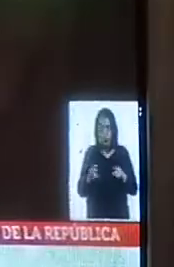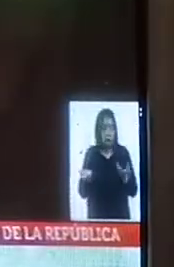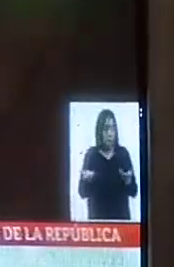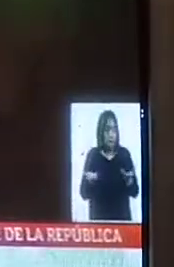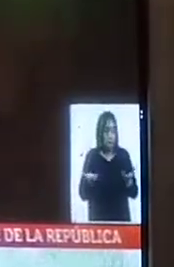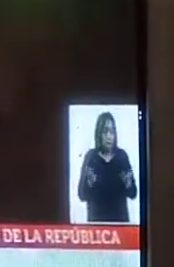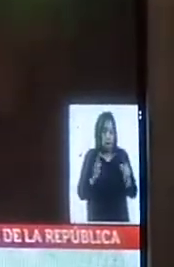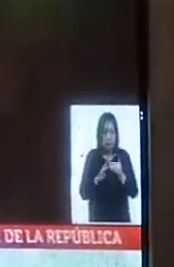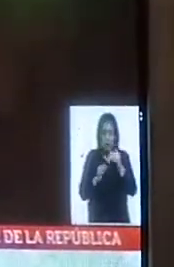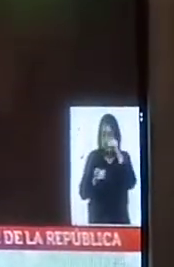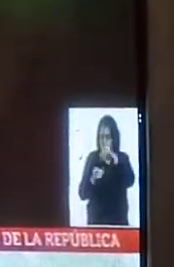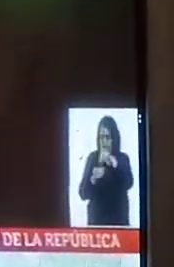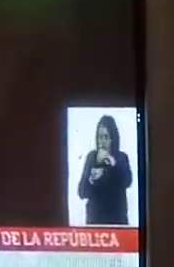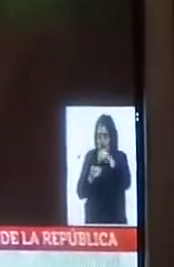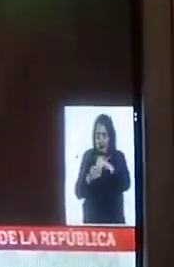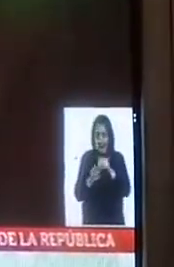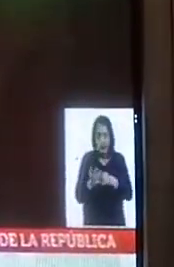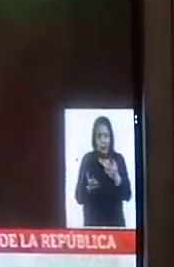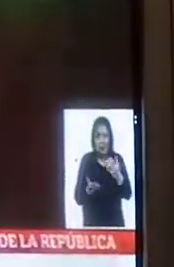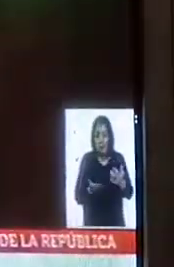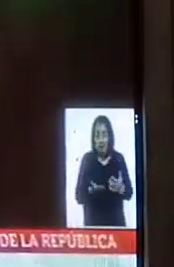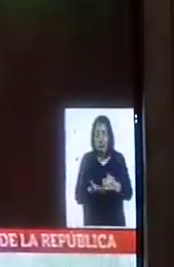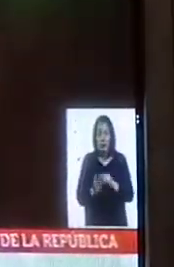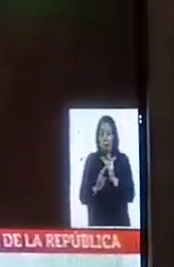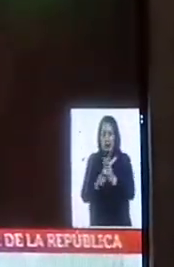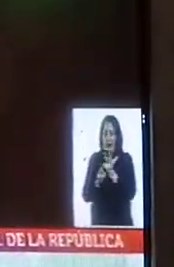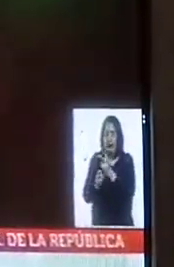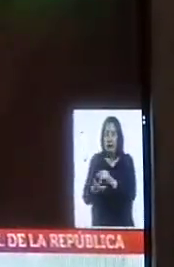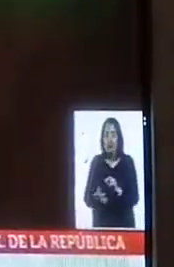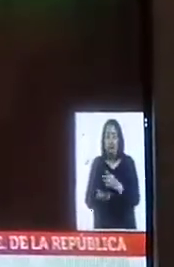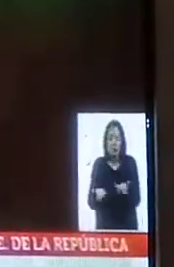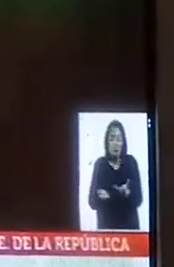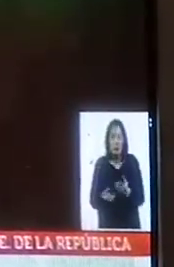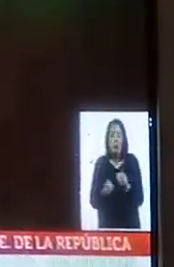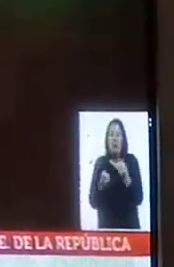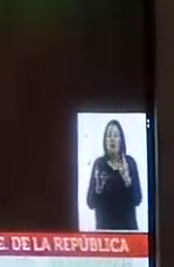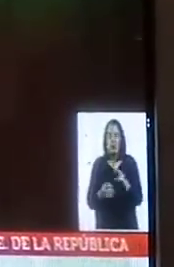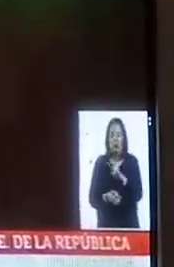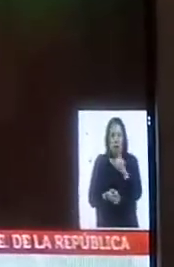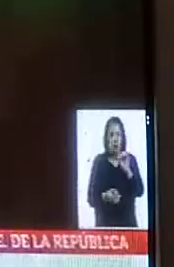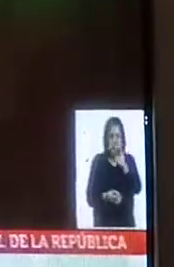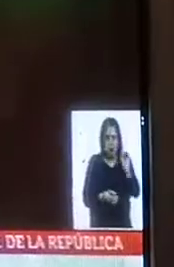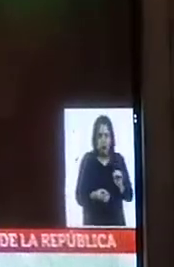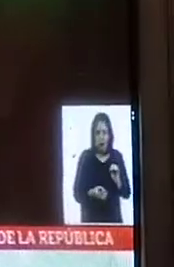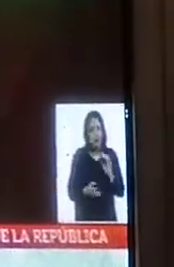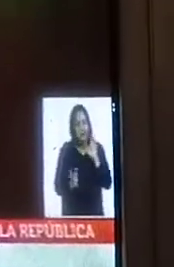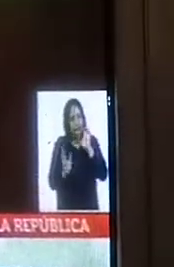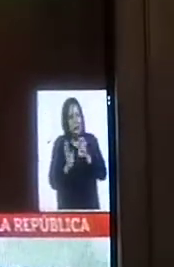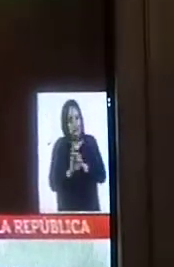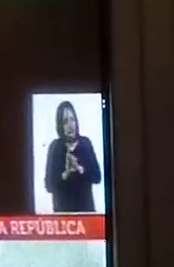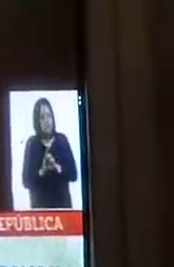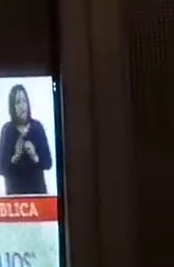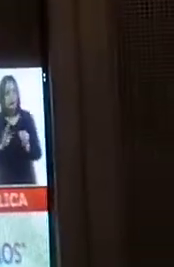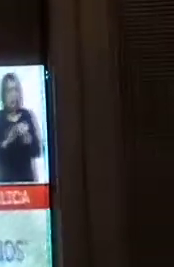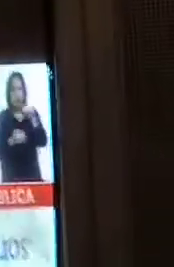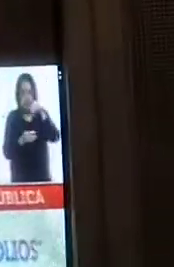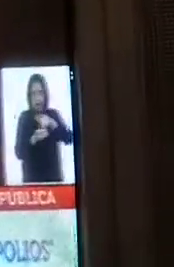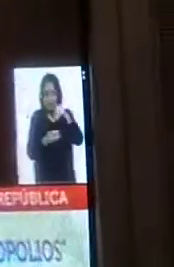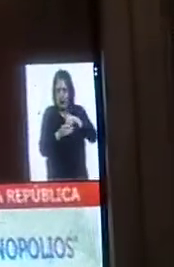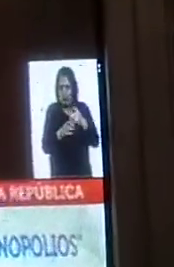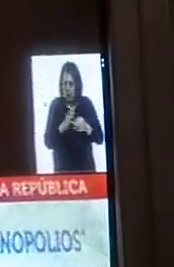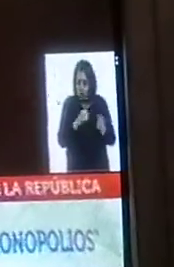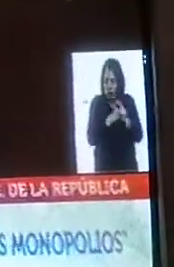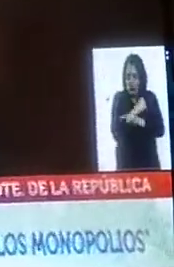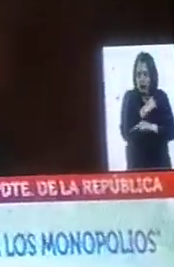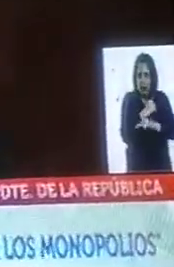financieras cobran hasta el 200 por ciento por crédito de consumo así por ejemplo el banco de la nación de